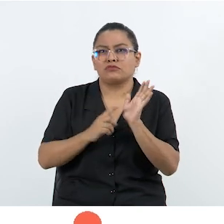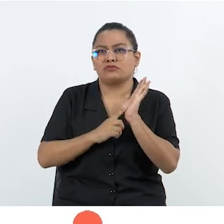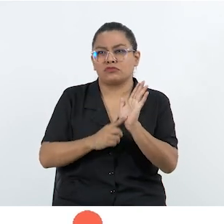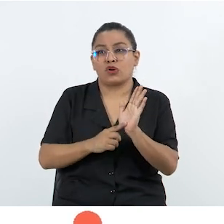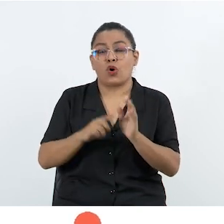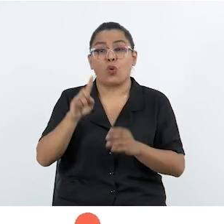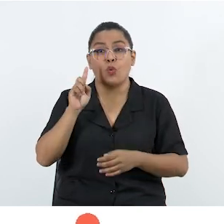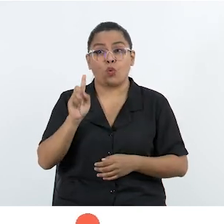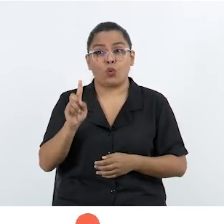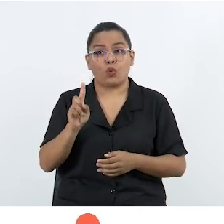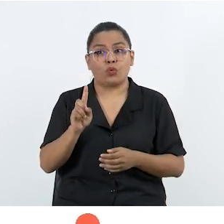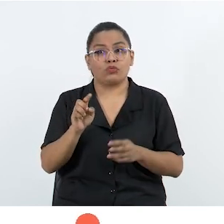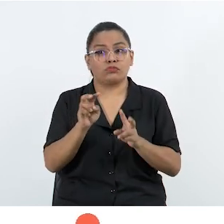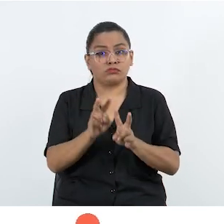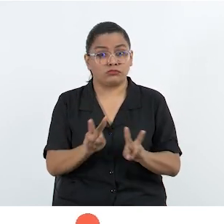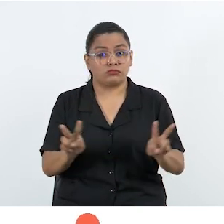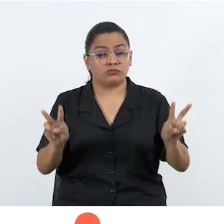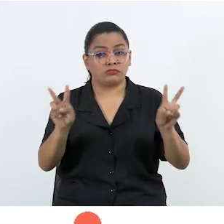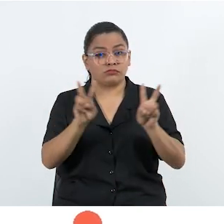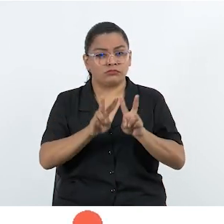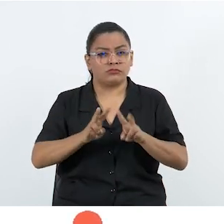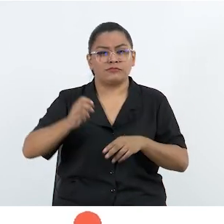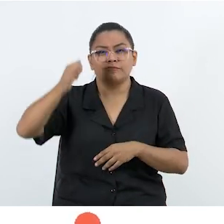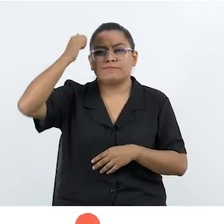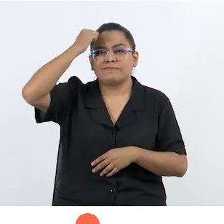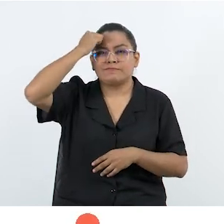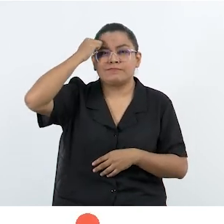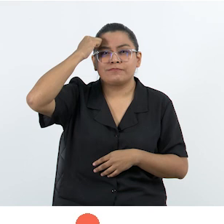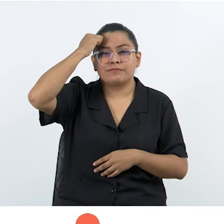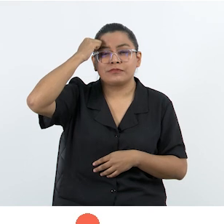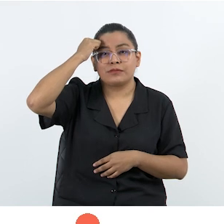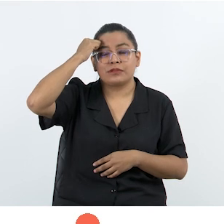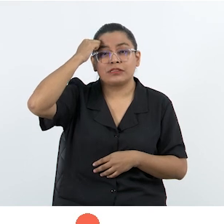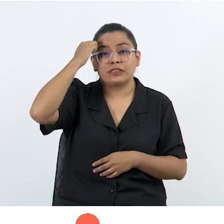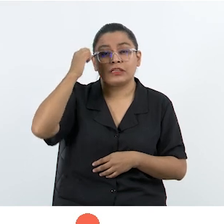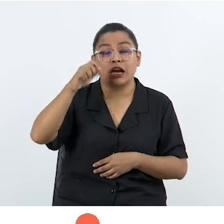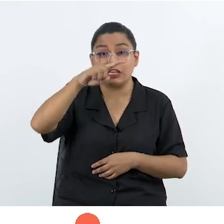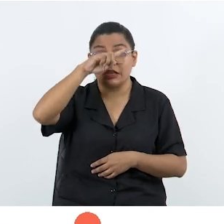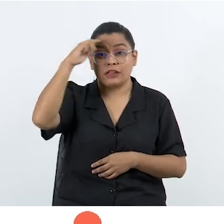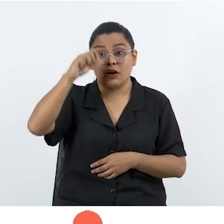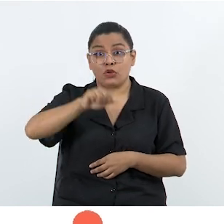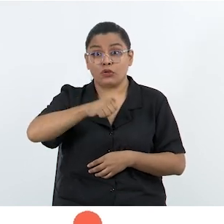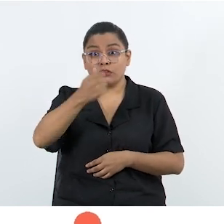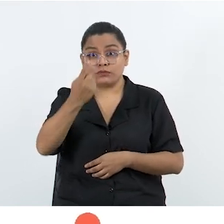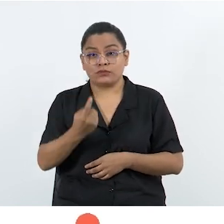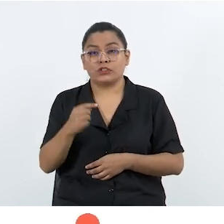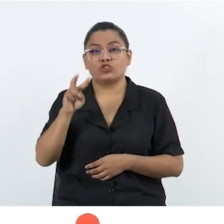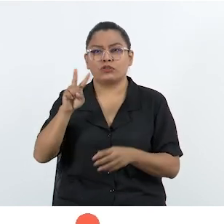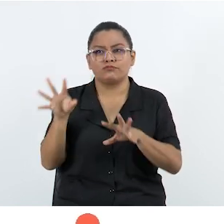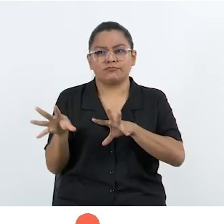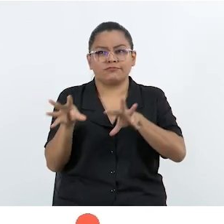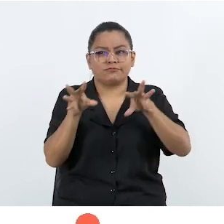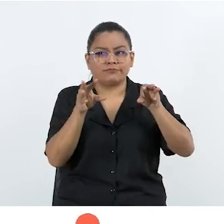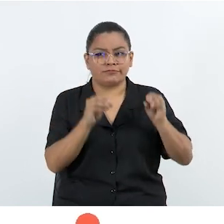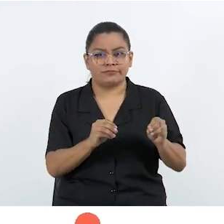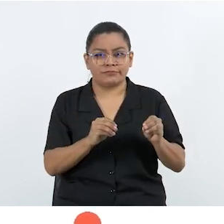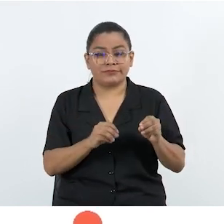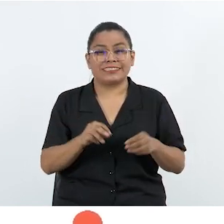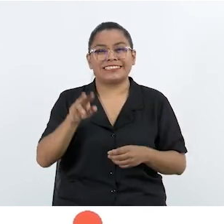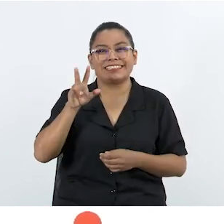son: 1. Valorar el trabajo de las demás personas. 2.